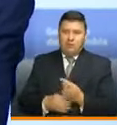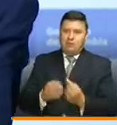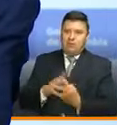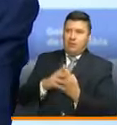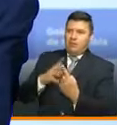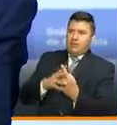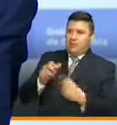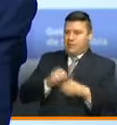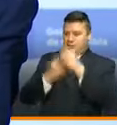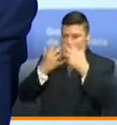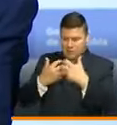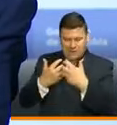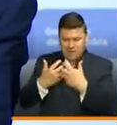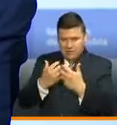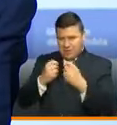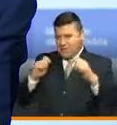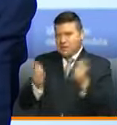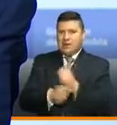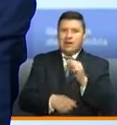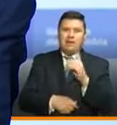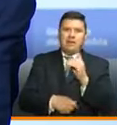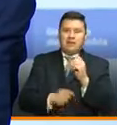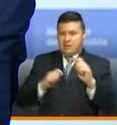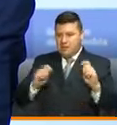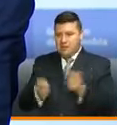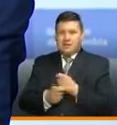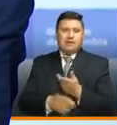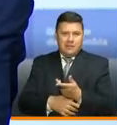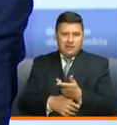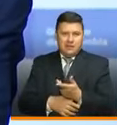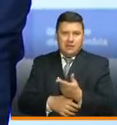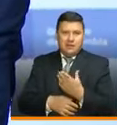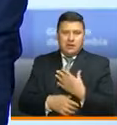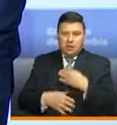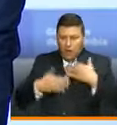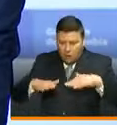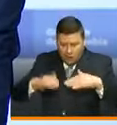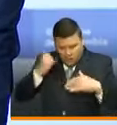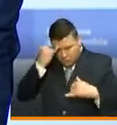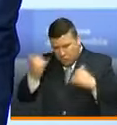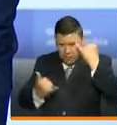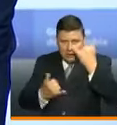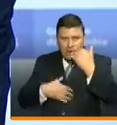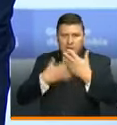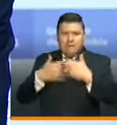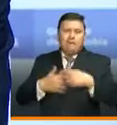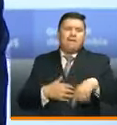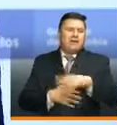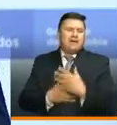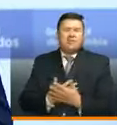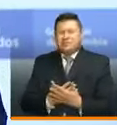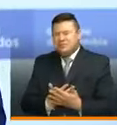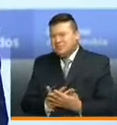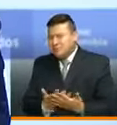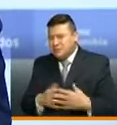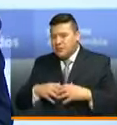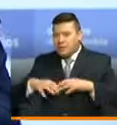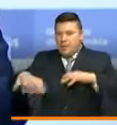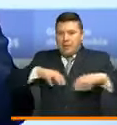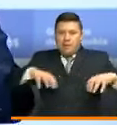reconversión industrial de la mano de gremios como la ANDI y su Cámara de Confecciones, se ha podido avanzar en una cantidad de